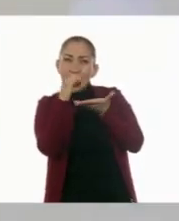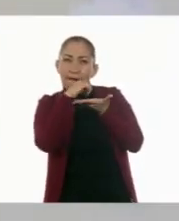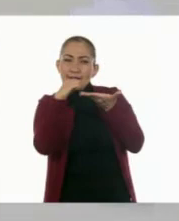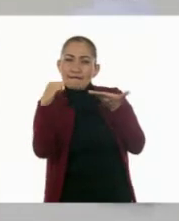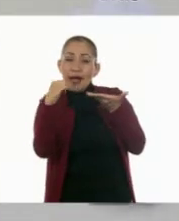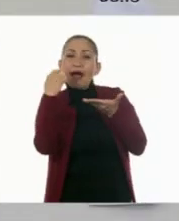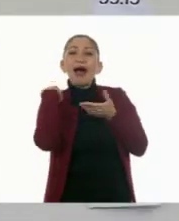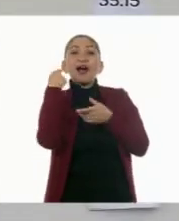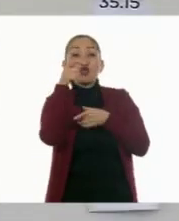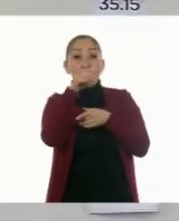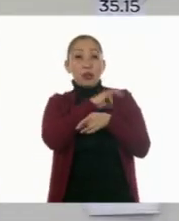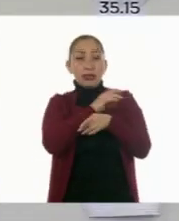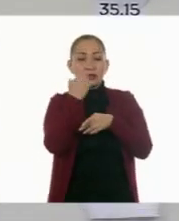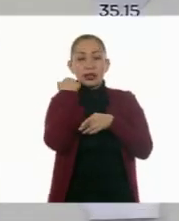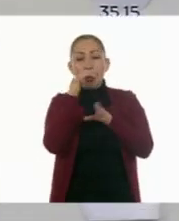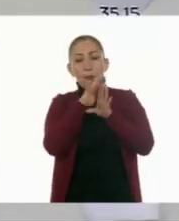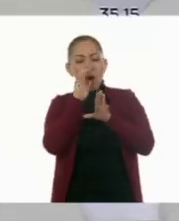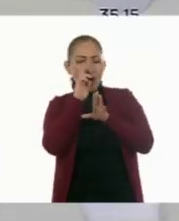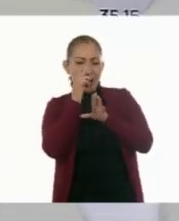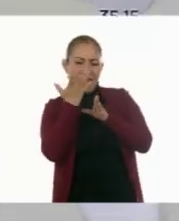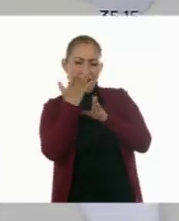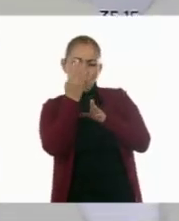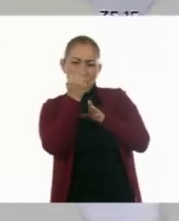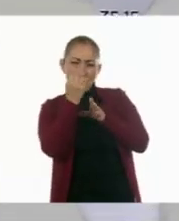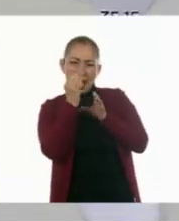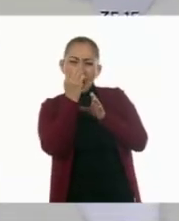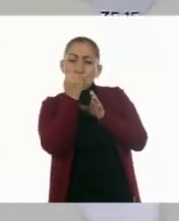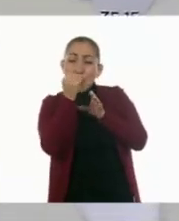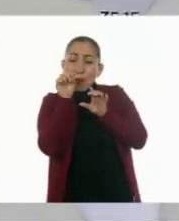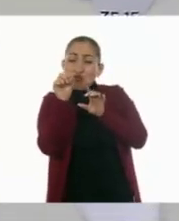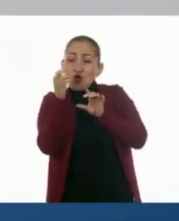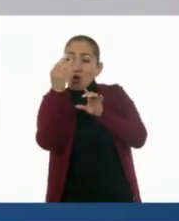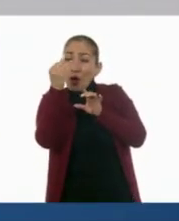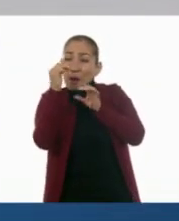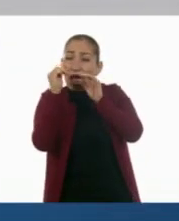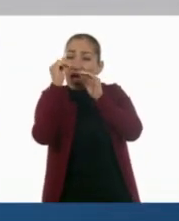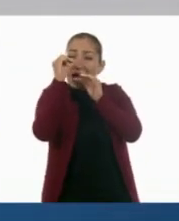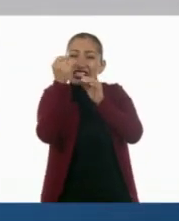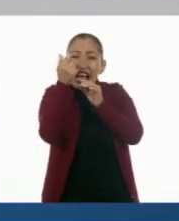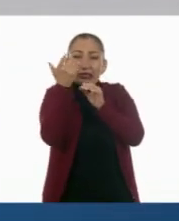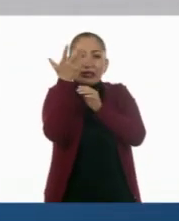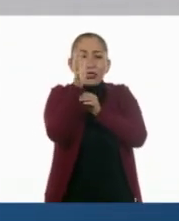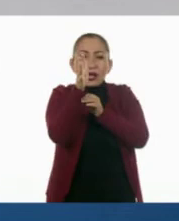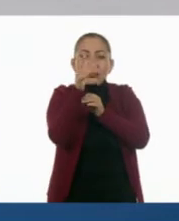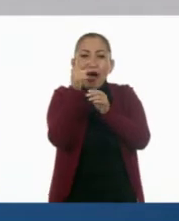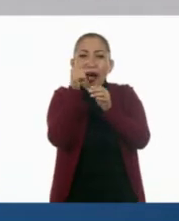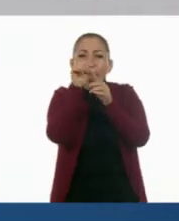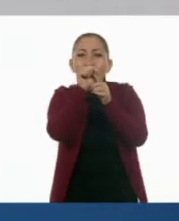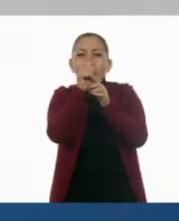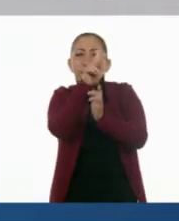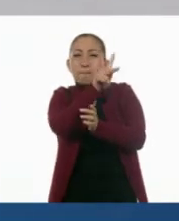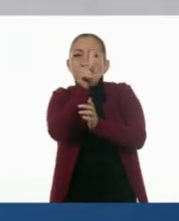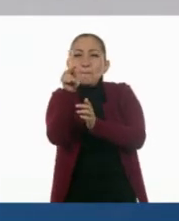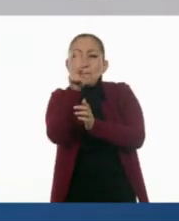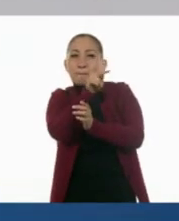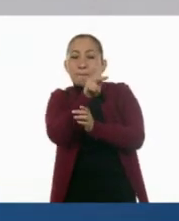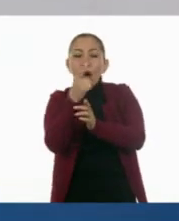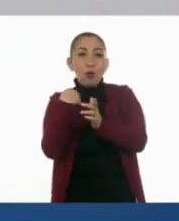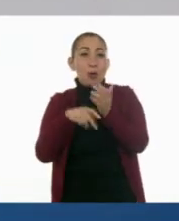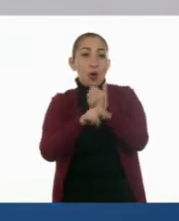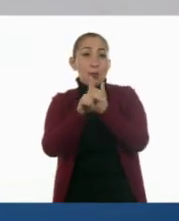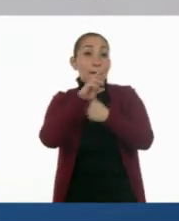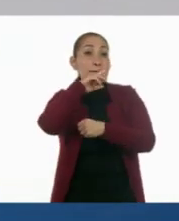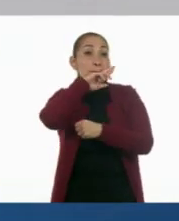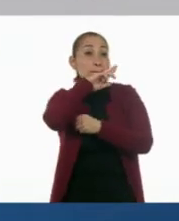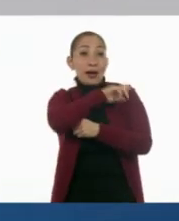algunas técnicas que ustedes pueden estar pensando en casa para que puedan resolver su problema de una manera